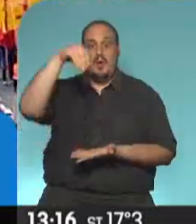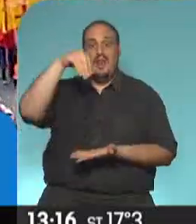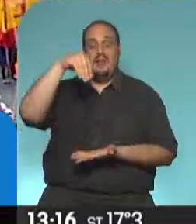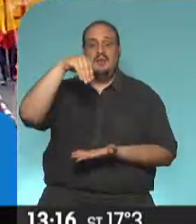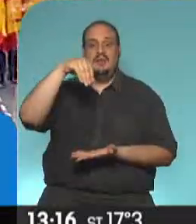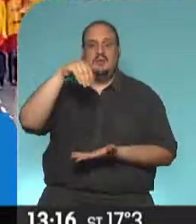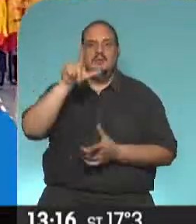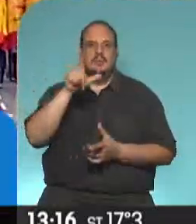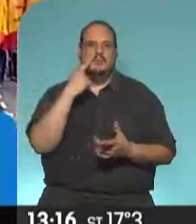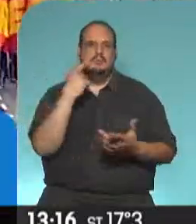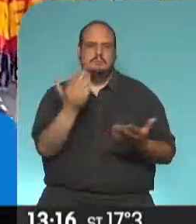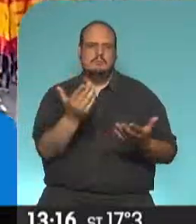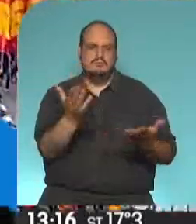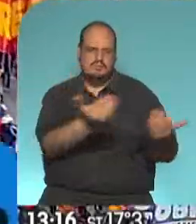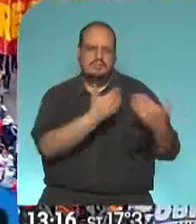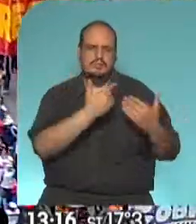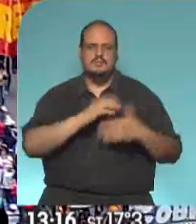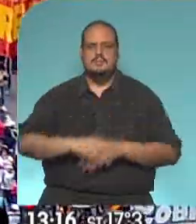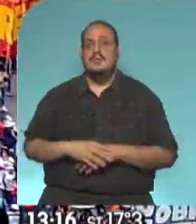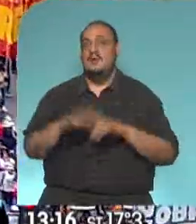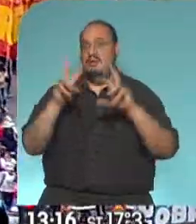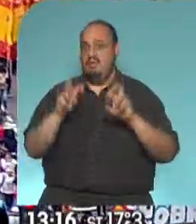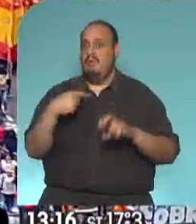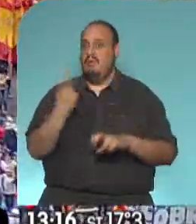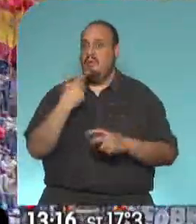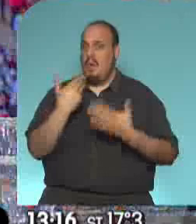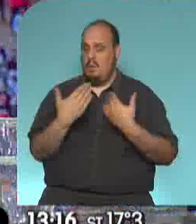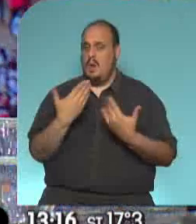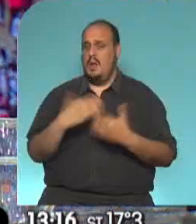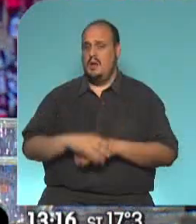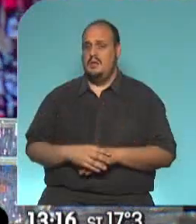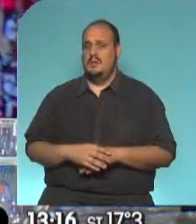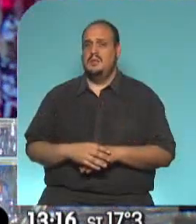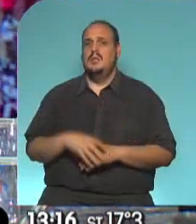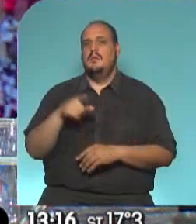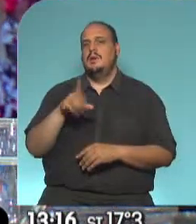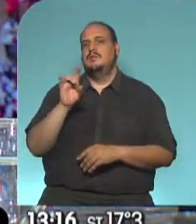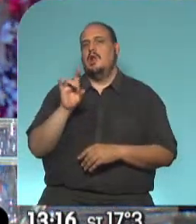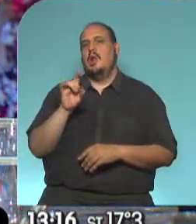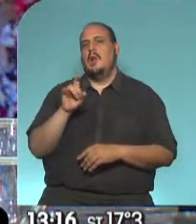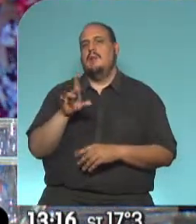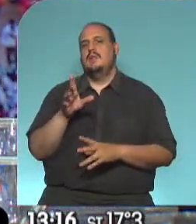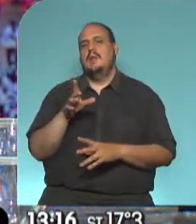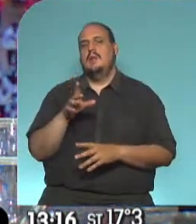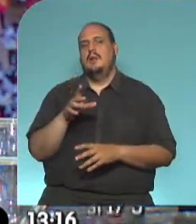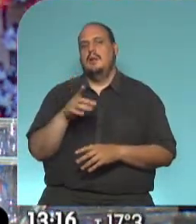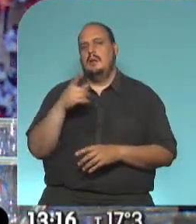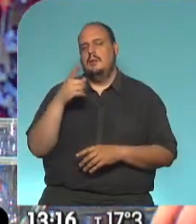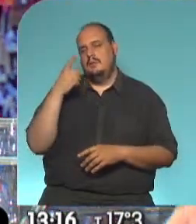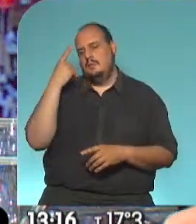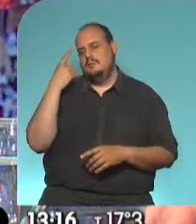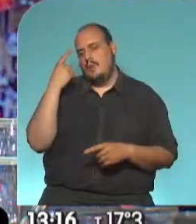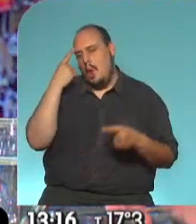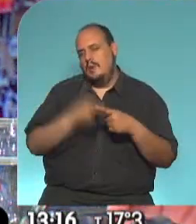compartíamos testimonio desde el lugar bien vamos a hablar del tema fernando porque parece que quedarnos en esto en la intencionalidad política de algunos